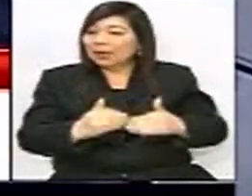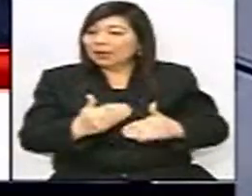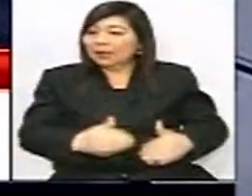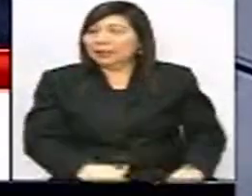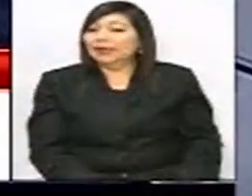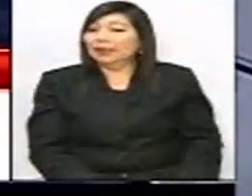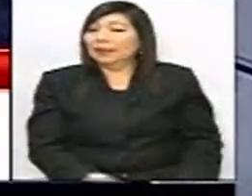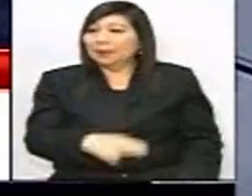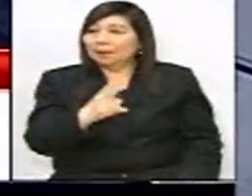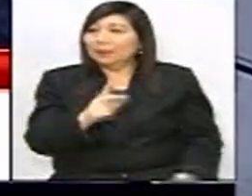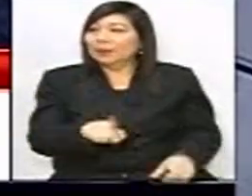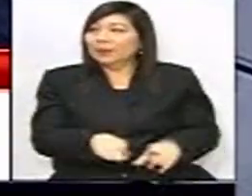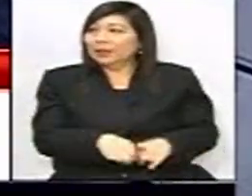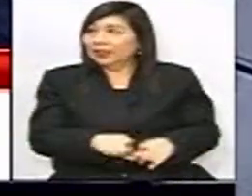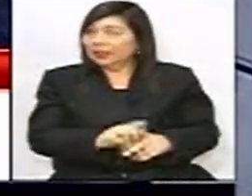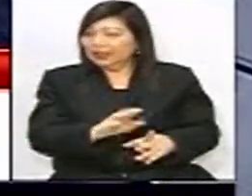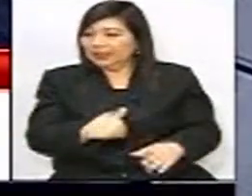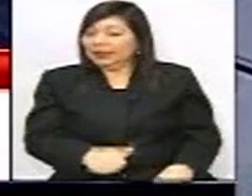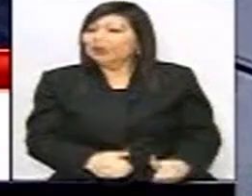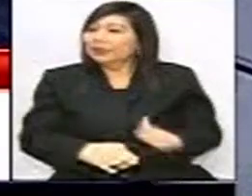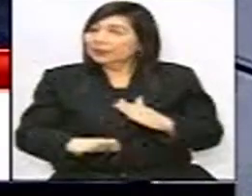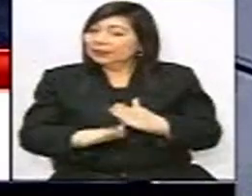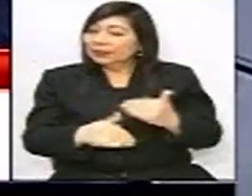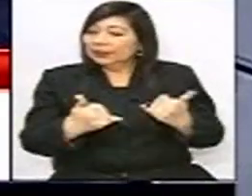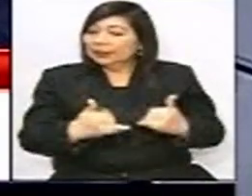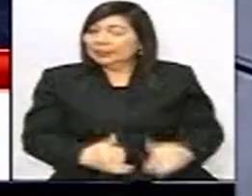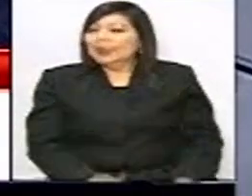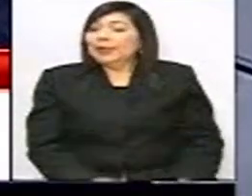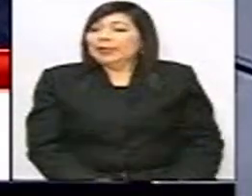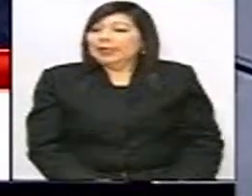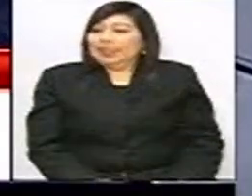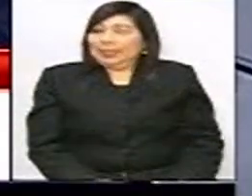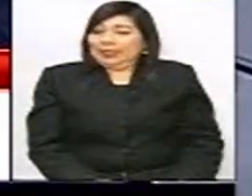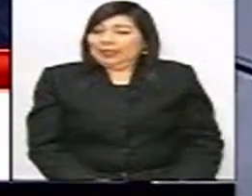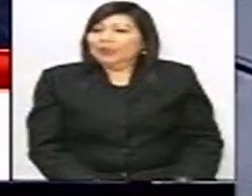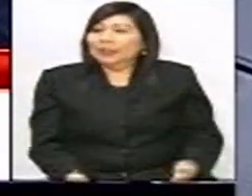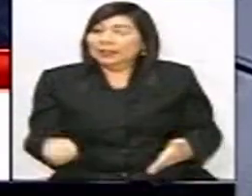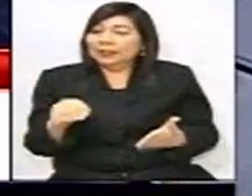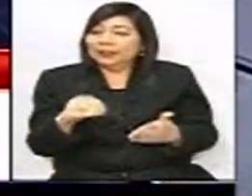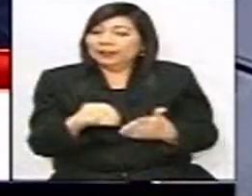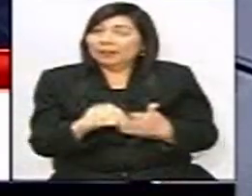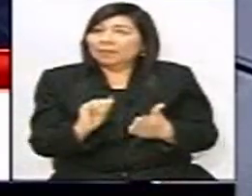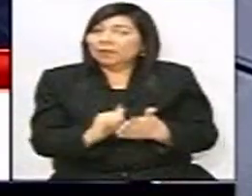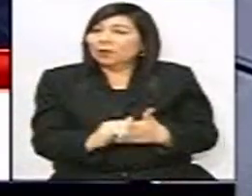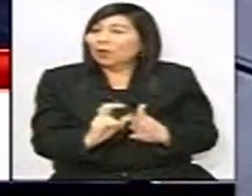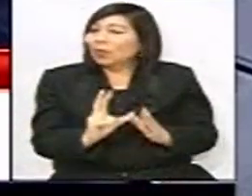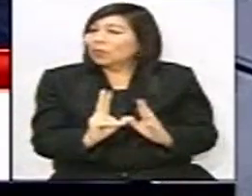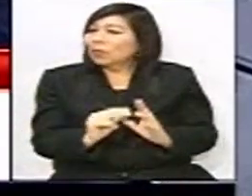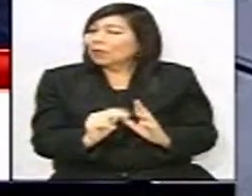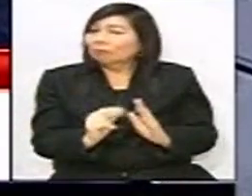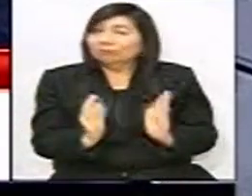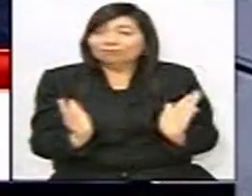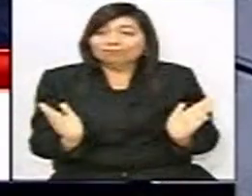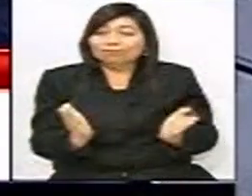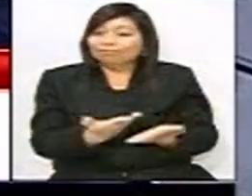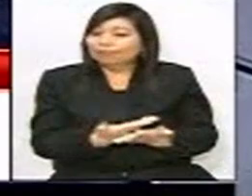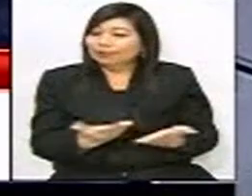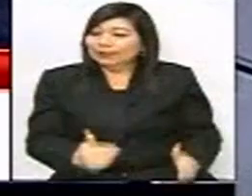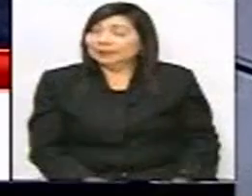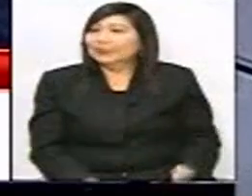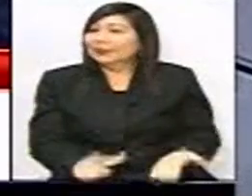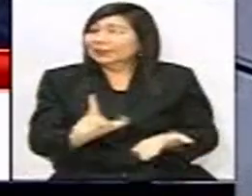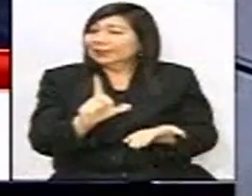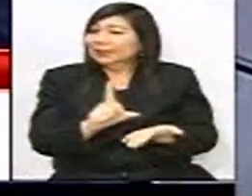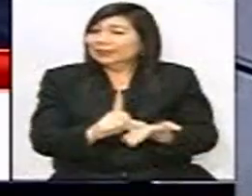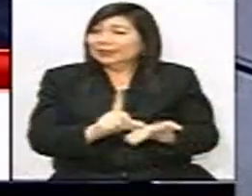tiene, creo que el Perú también se ha hecho en base a esta concesión y no ha llegado más allá de